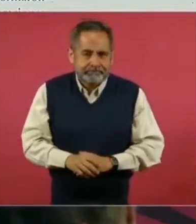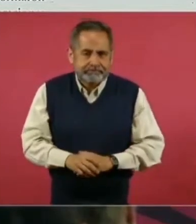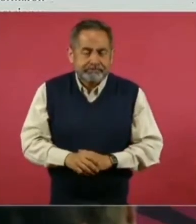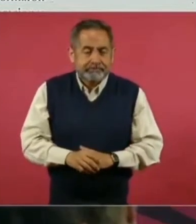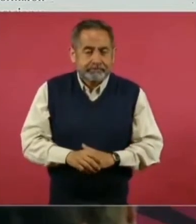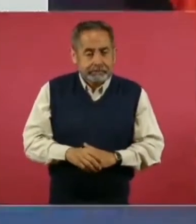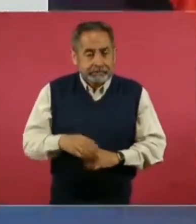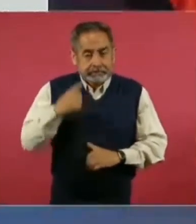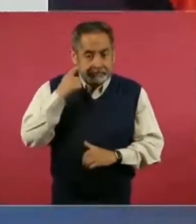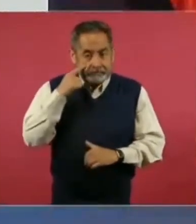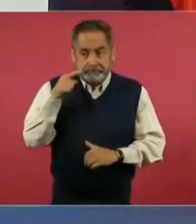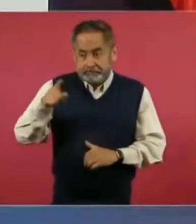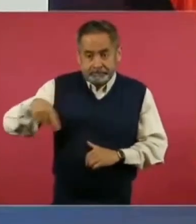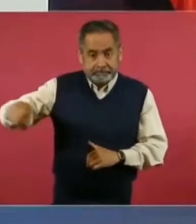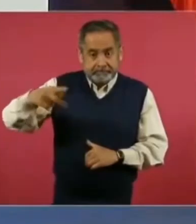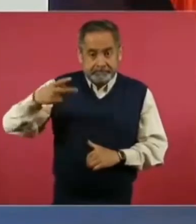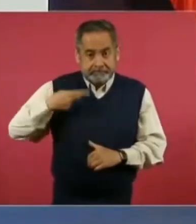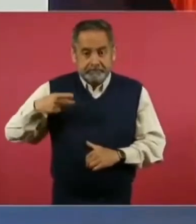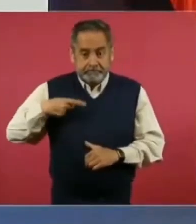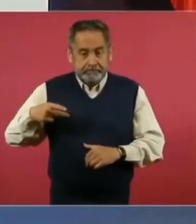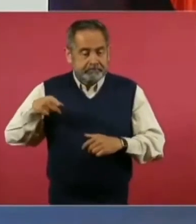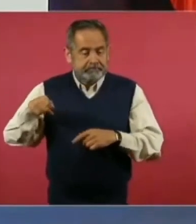de que un trabajador